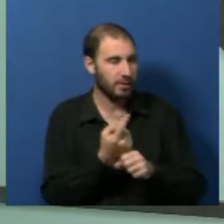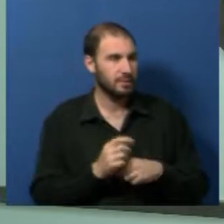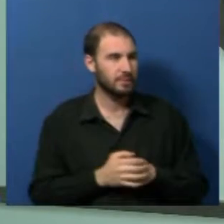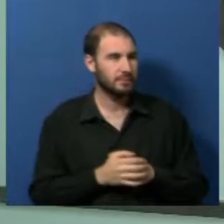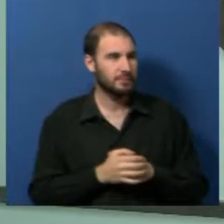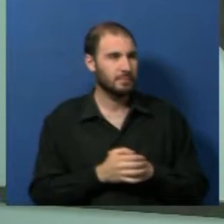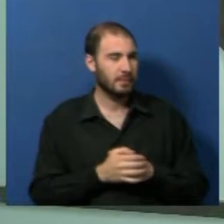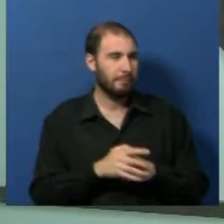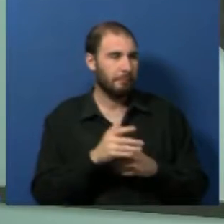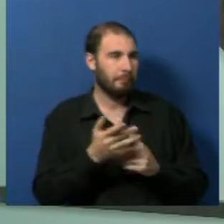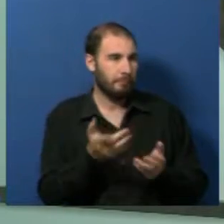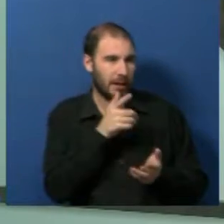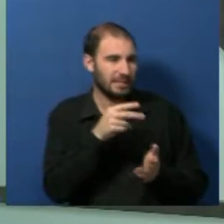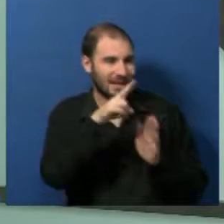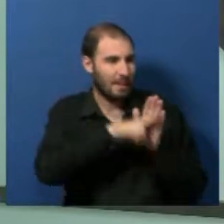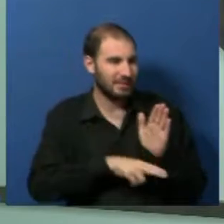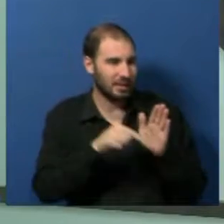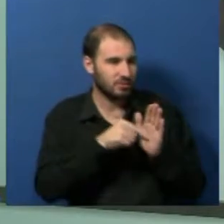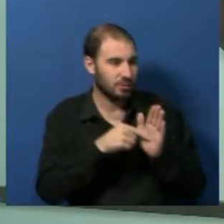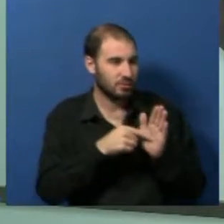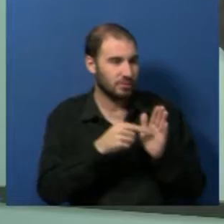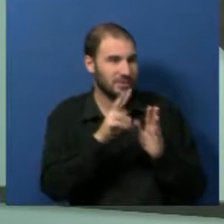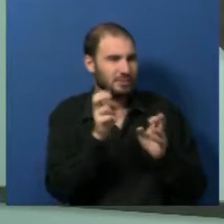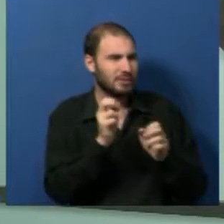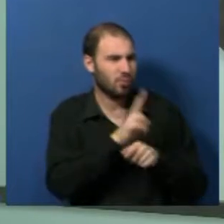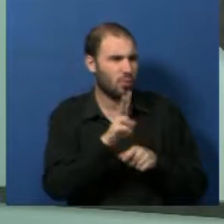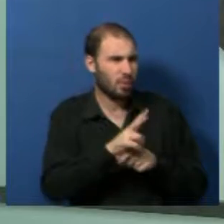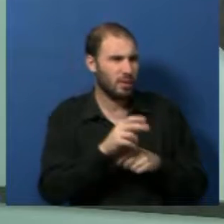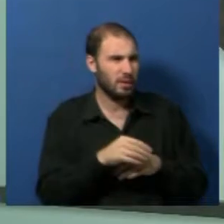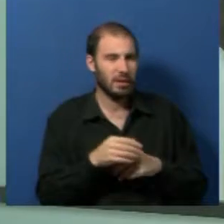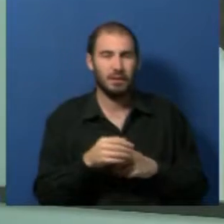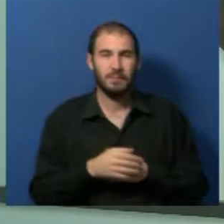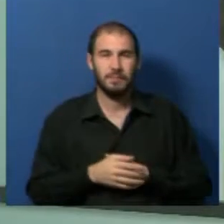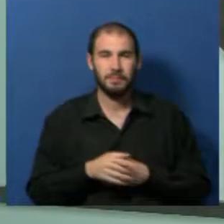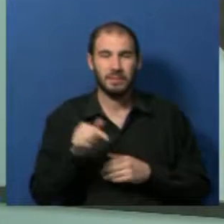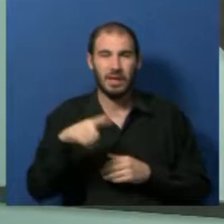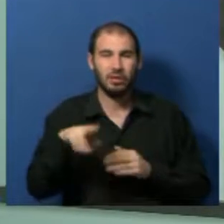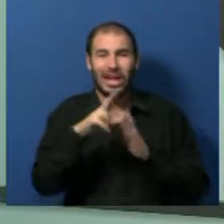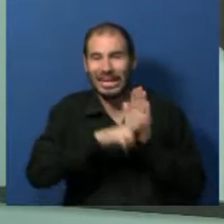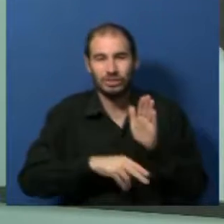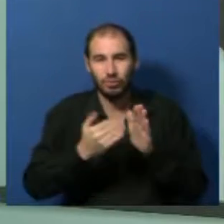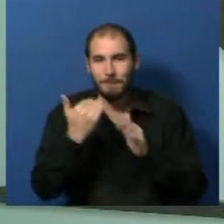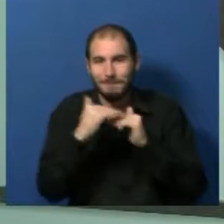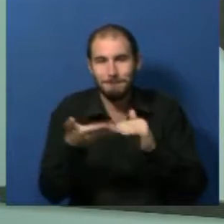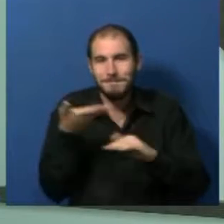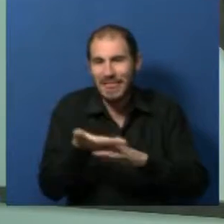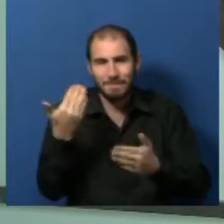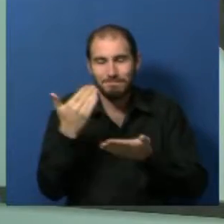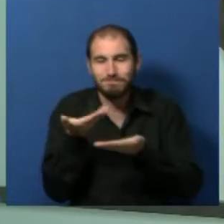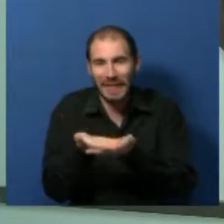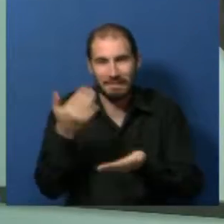No estaban con las reglamentaciones sobre seguridad y higiene óptimas. No tenían los requisitos básicos